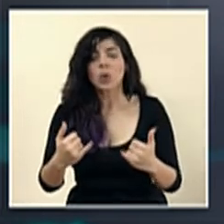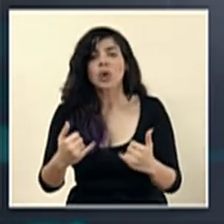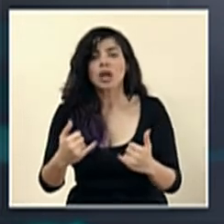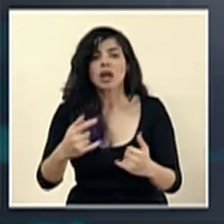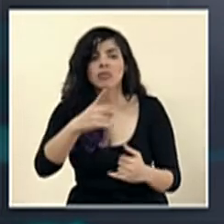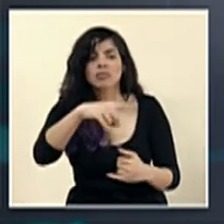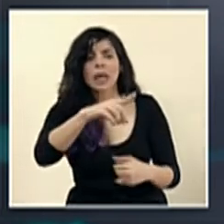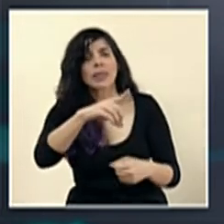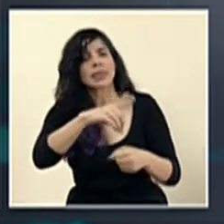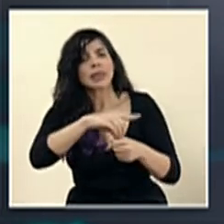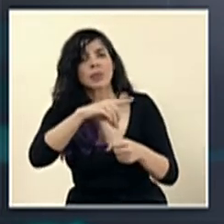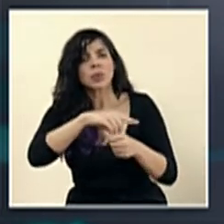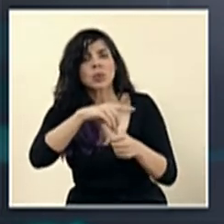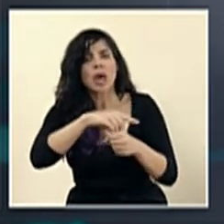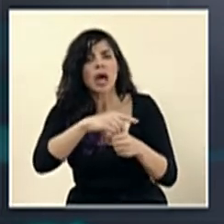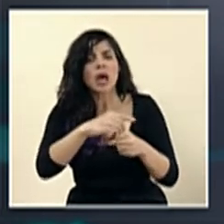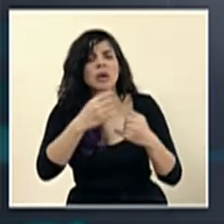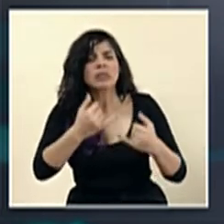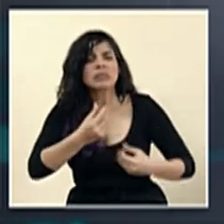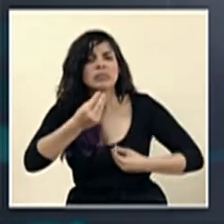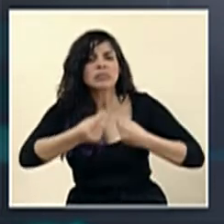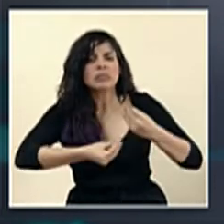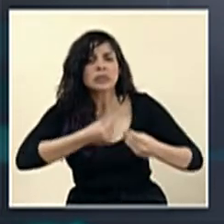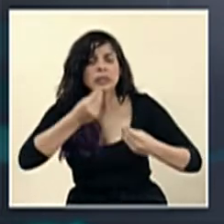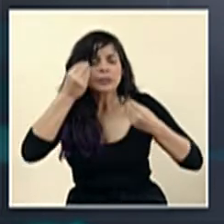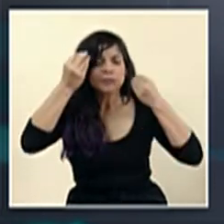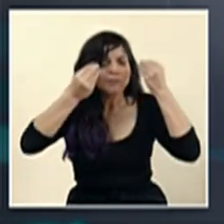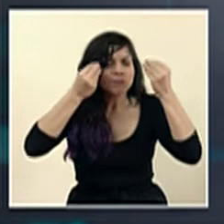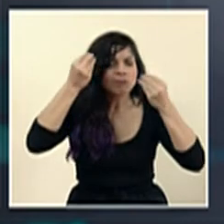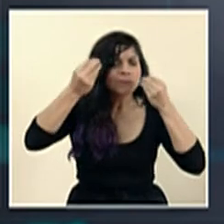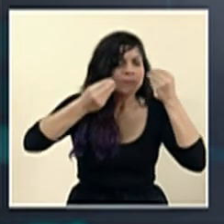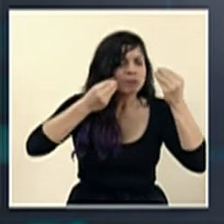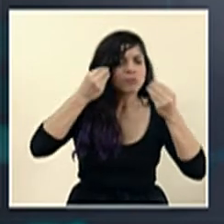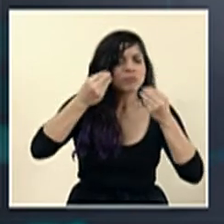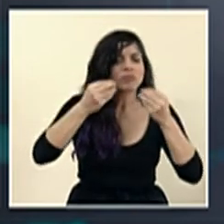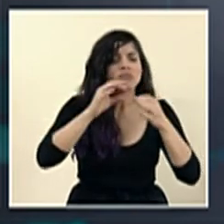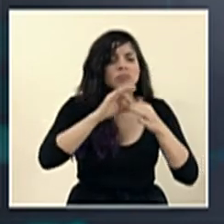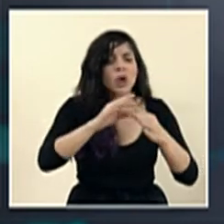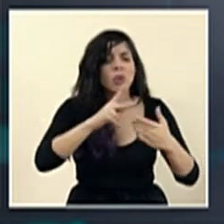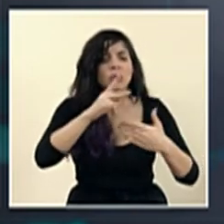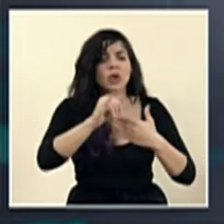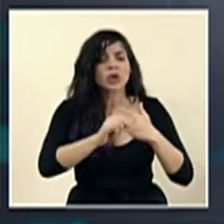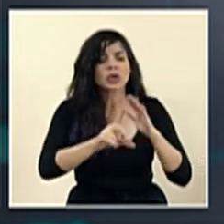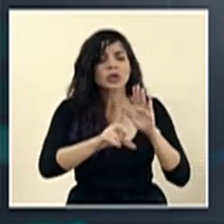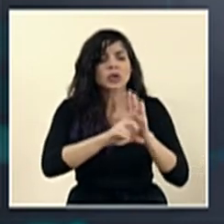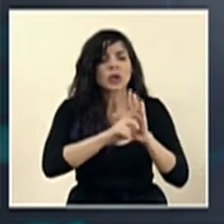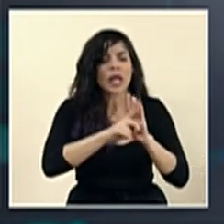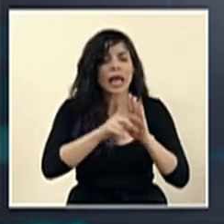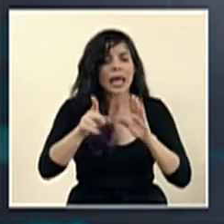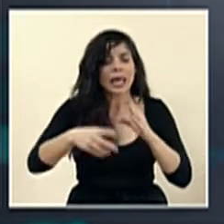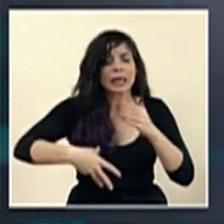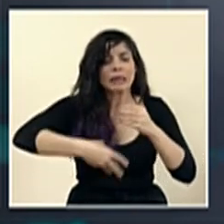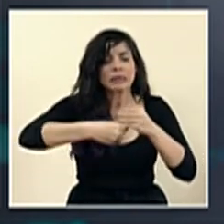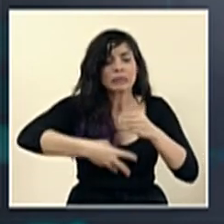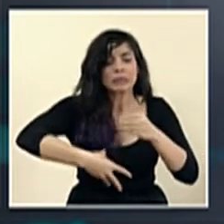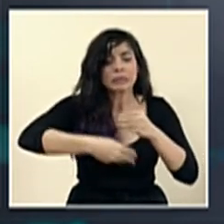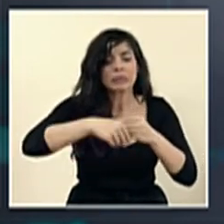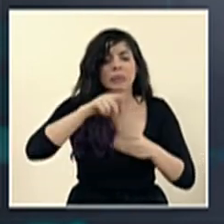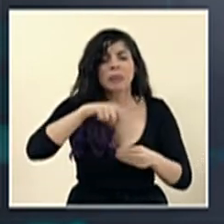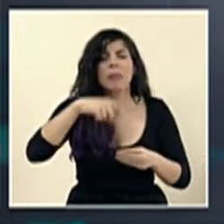las y los diputados se encuentran considerando 2 proyectos de ley adicionales que lo que harían